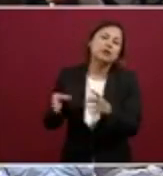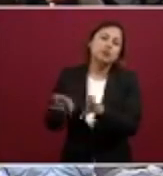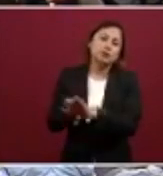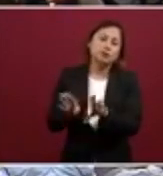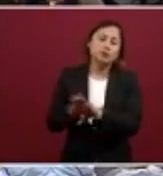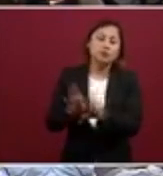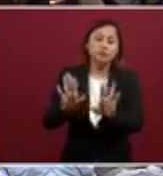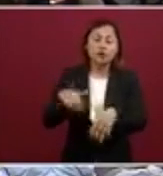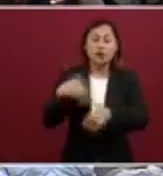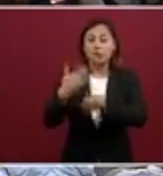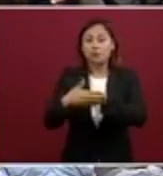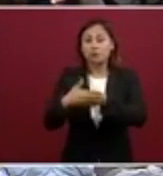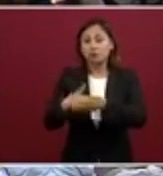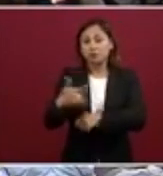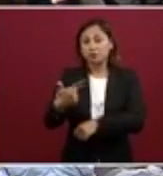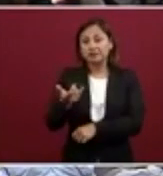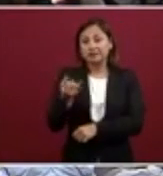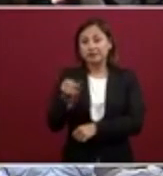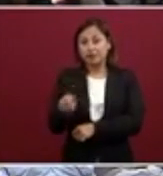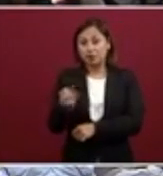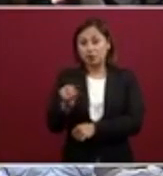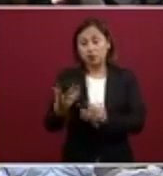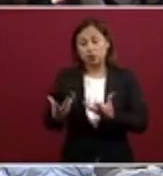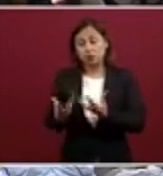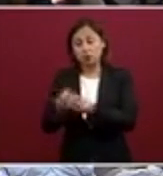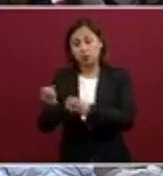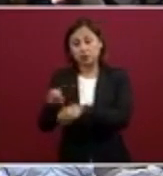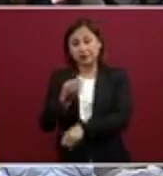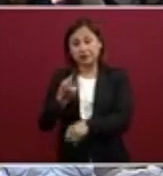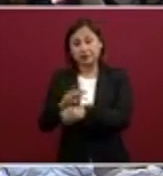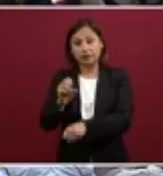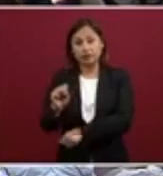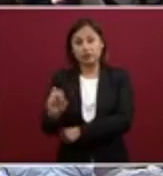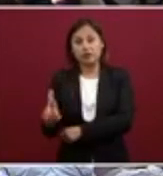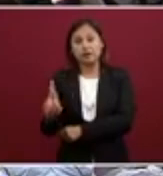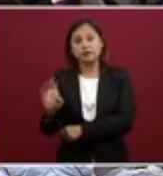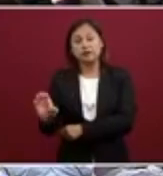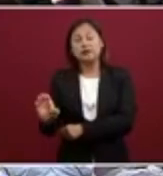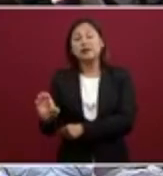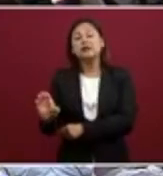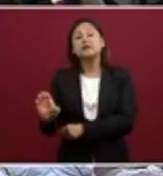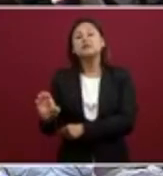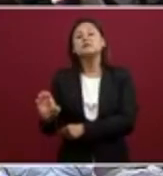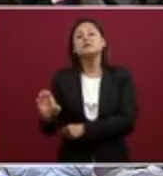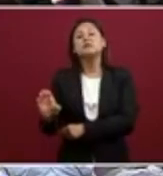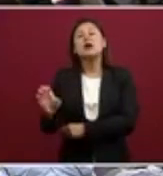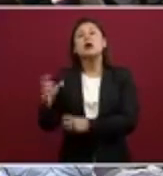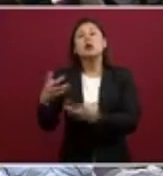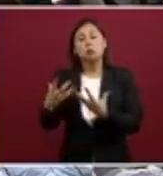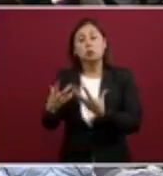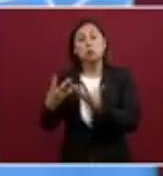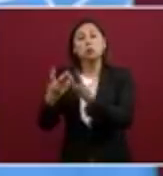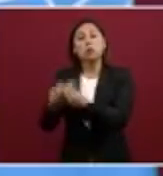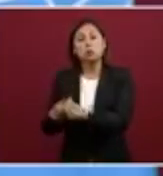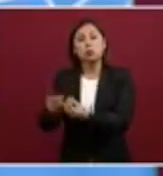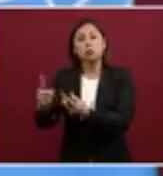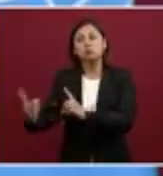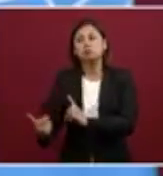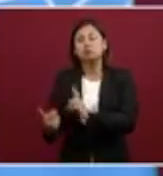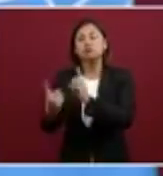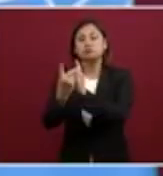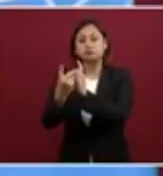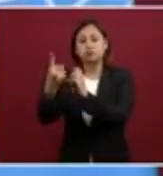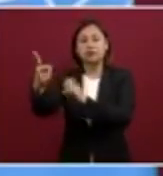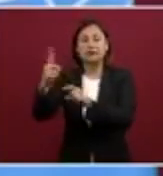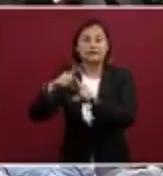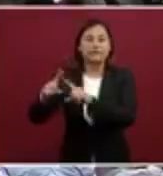con el secretario de Relaciones Exteriores, hay un encuentro con alcaldes en Los Cabos. Vamos